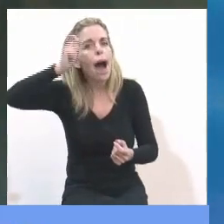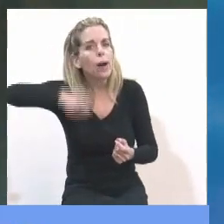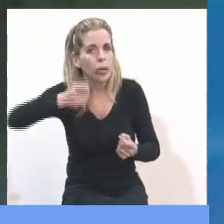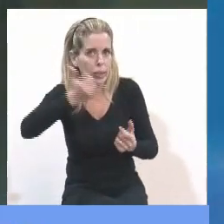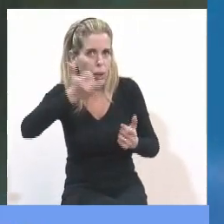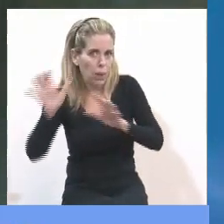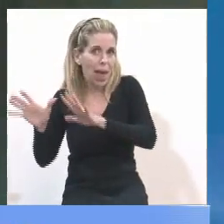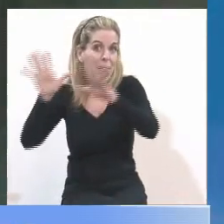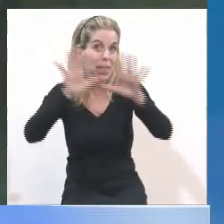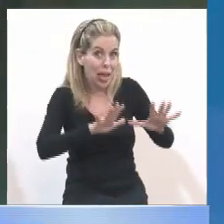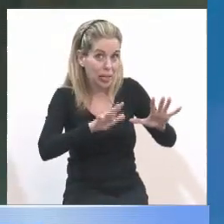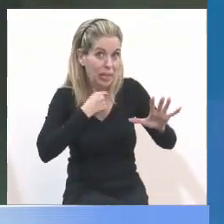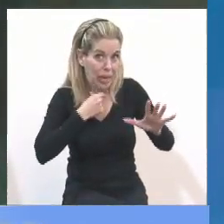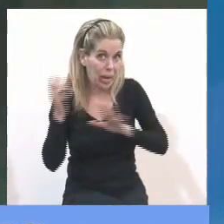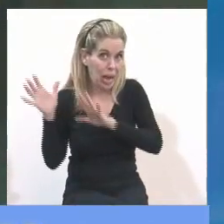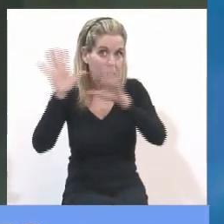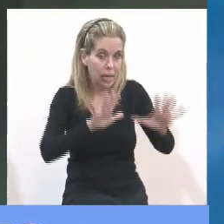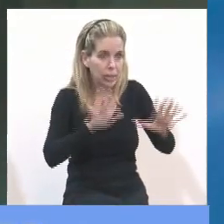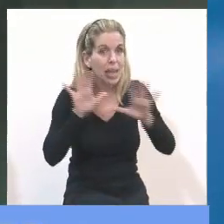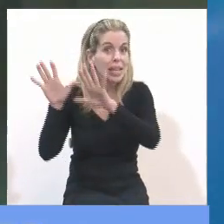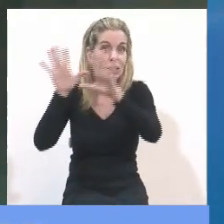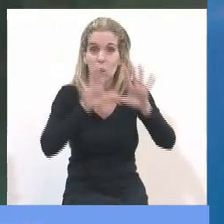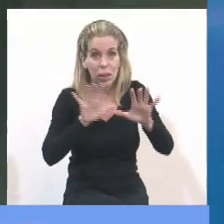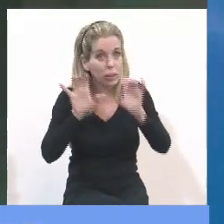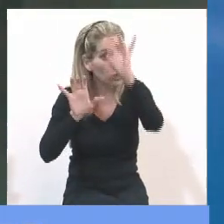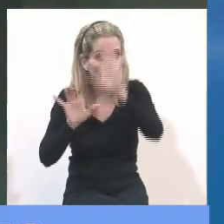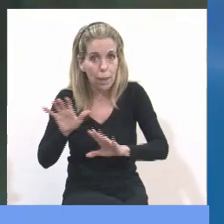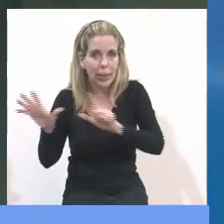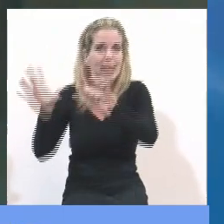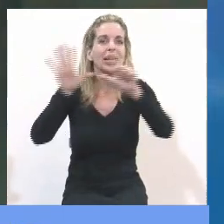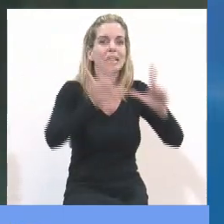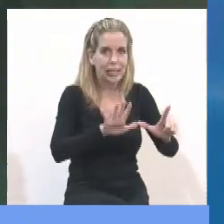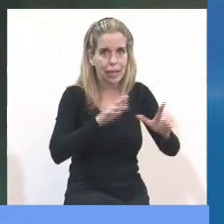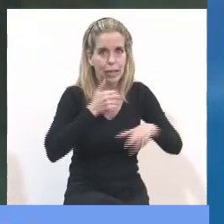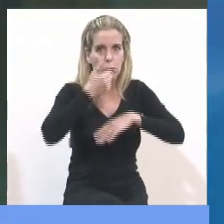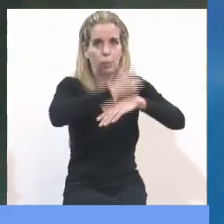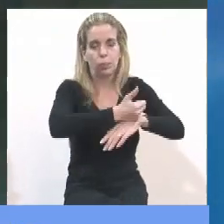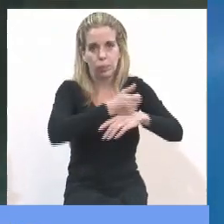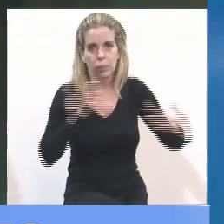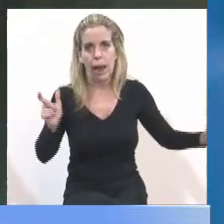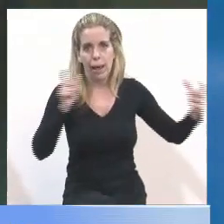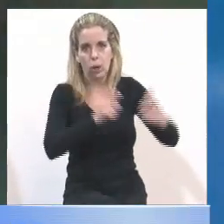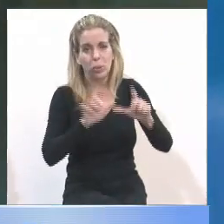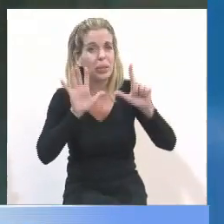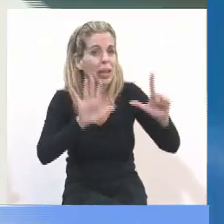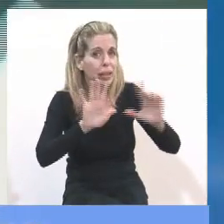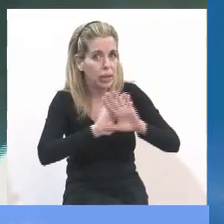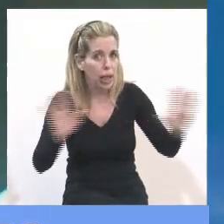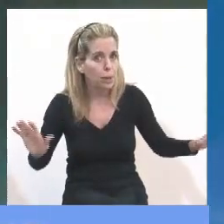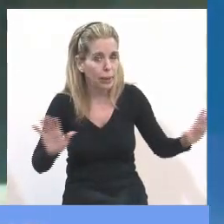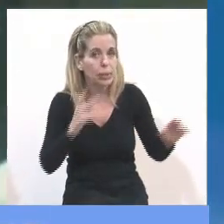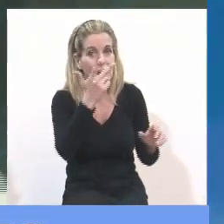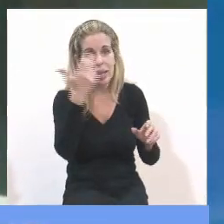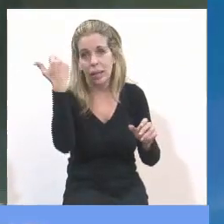quiénes postula el Ejecutivo Nacional, solamente se representaron 7 de esos 10 jueces. En